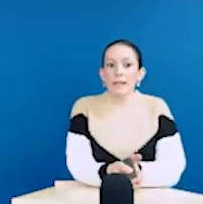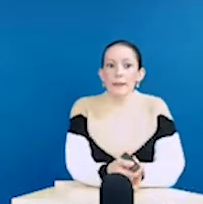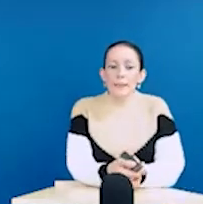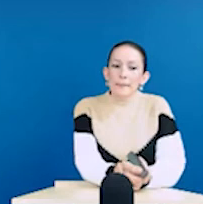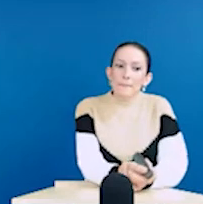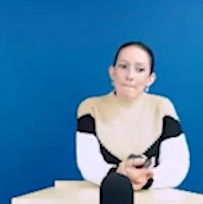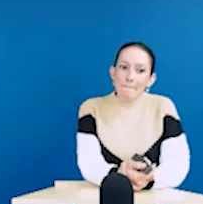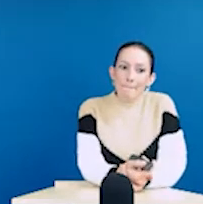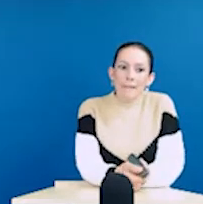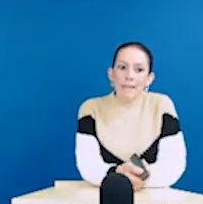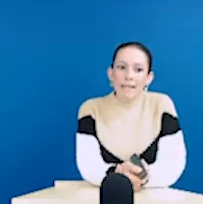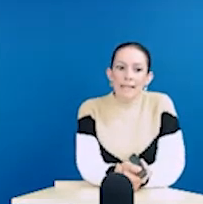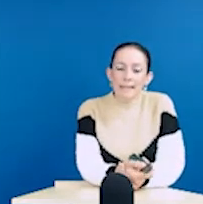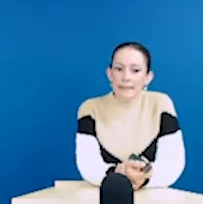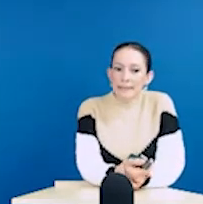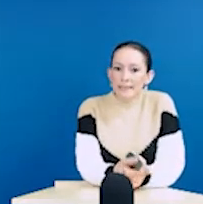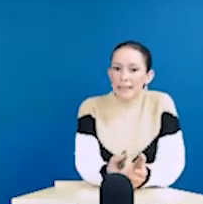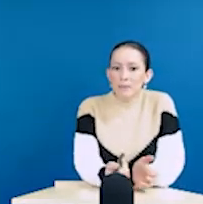pacientes